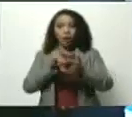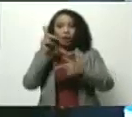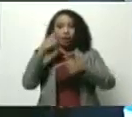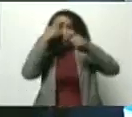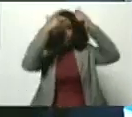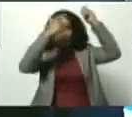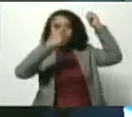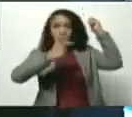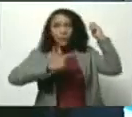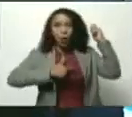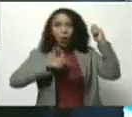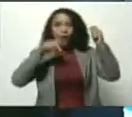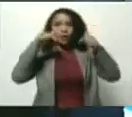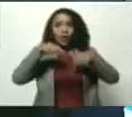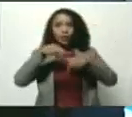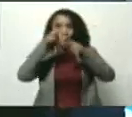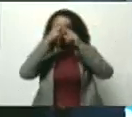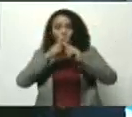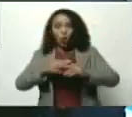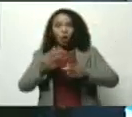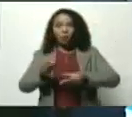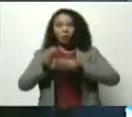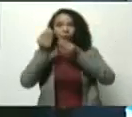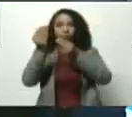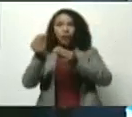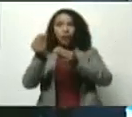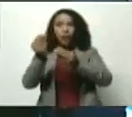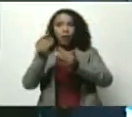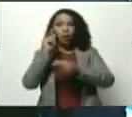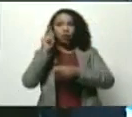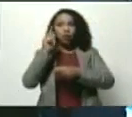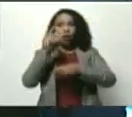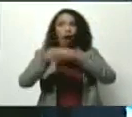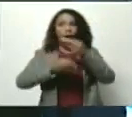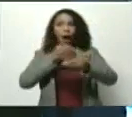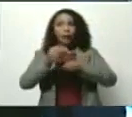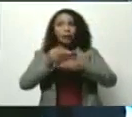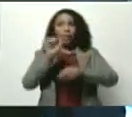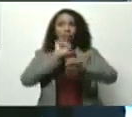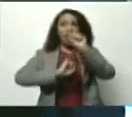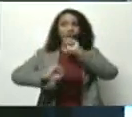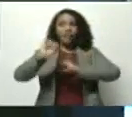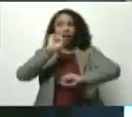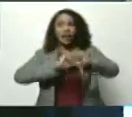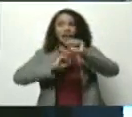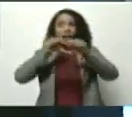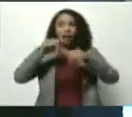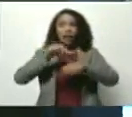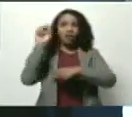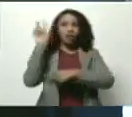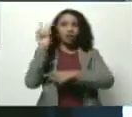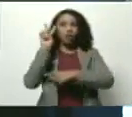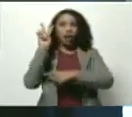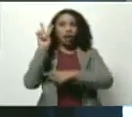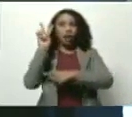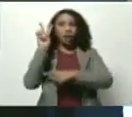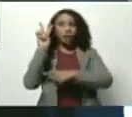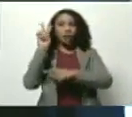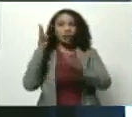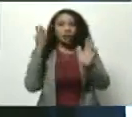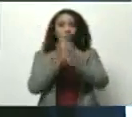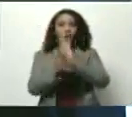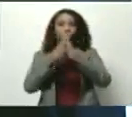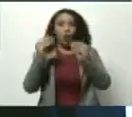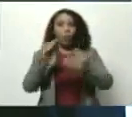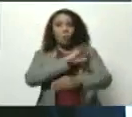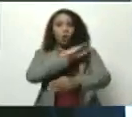y este honor que te concedemos por ser un defensor de venezuela y sobre todo de